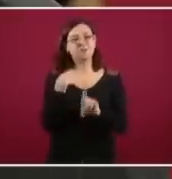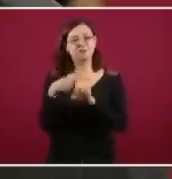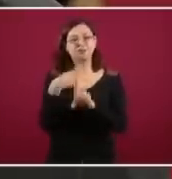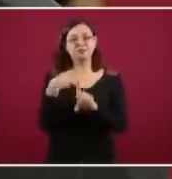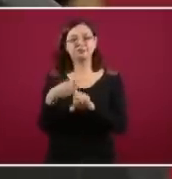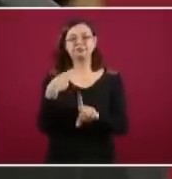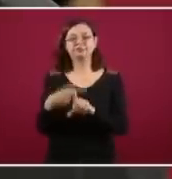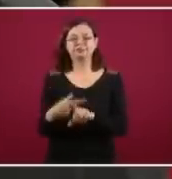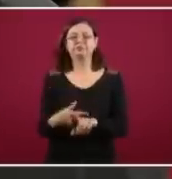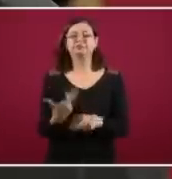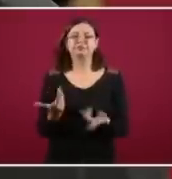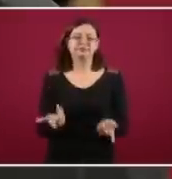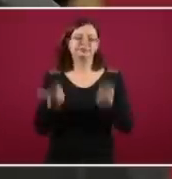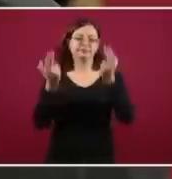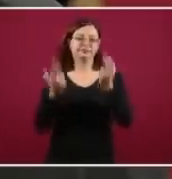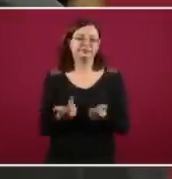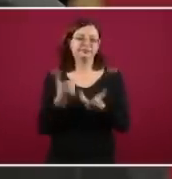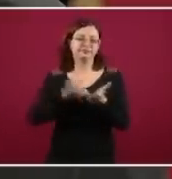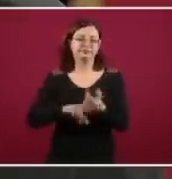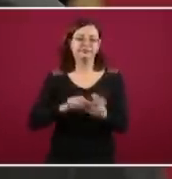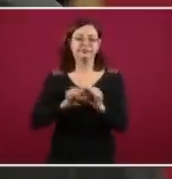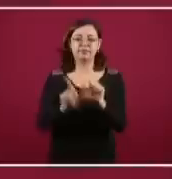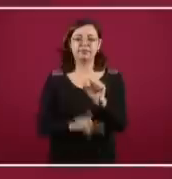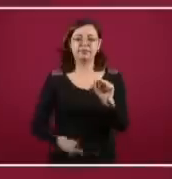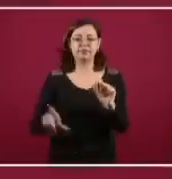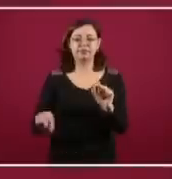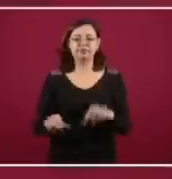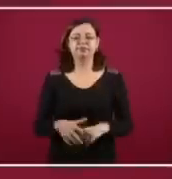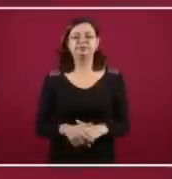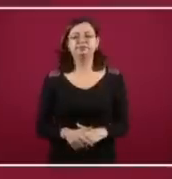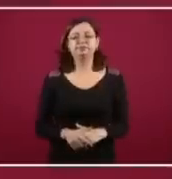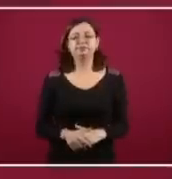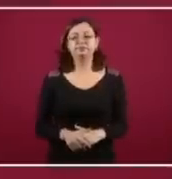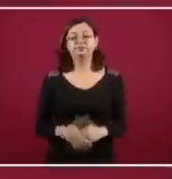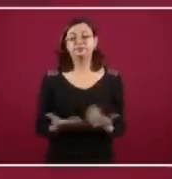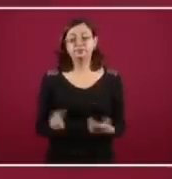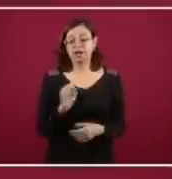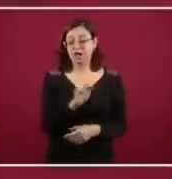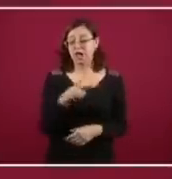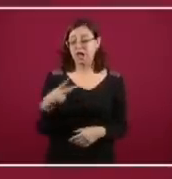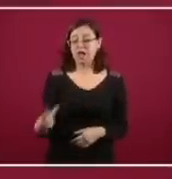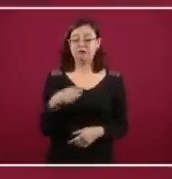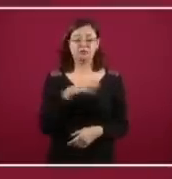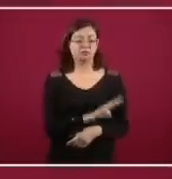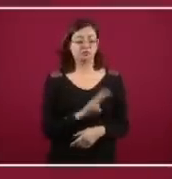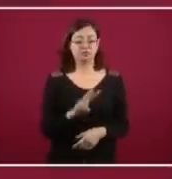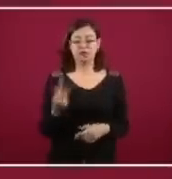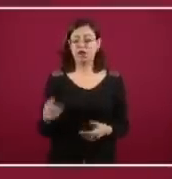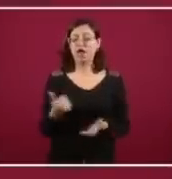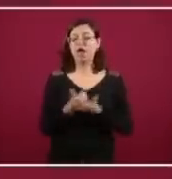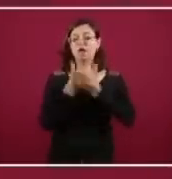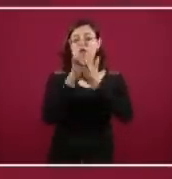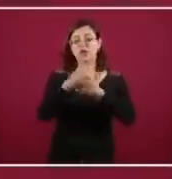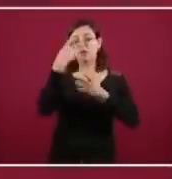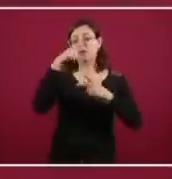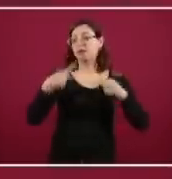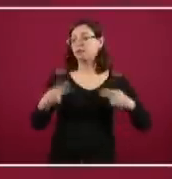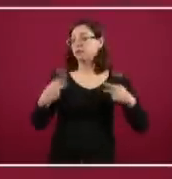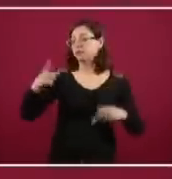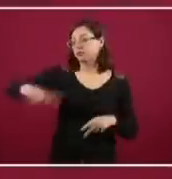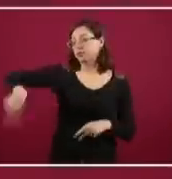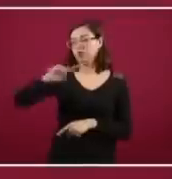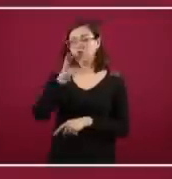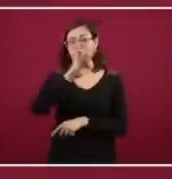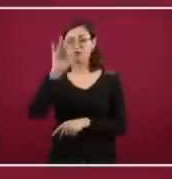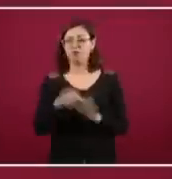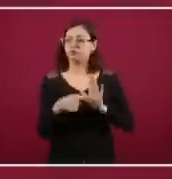para lo que es el mercado mexicano. Esta aplicación contribuyó a que los ciudadanos conocieran las ofertas y promociones, pero